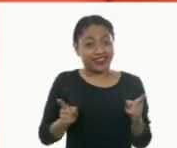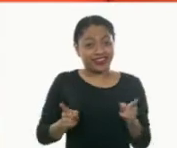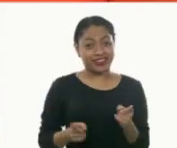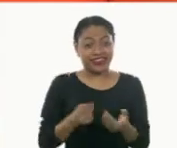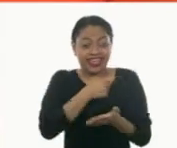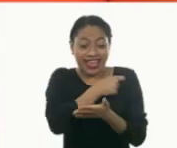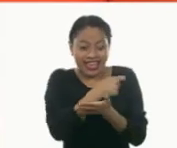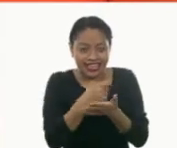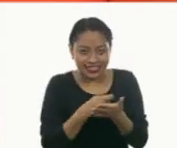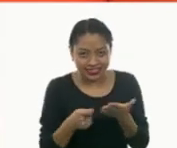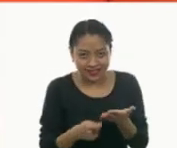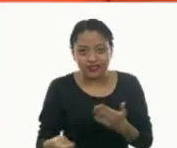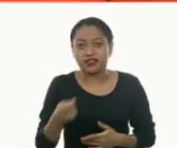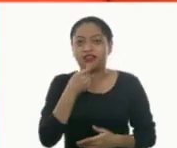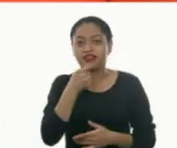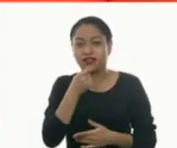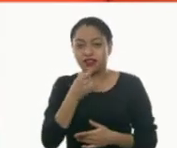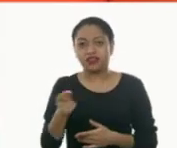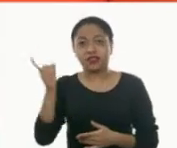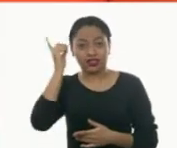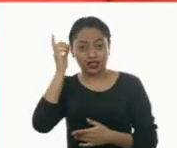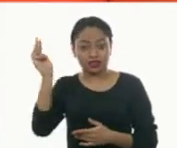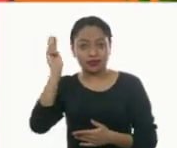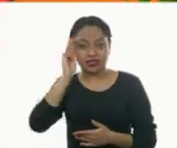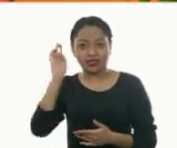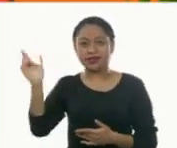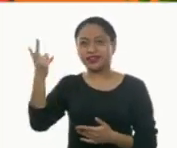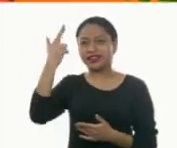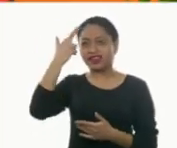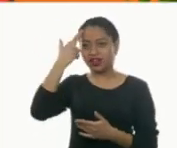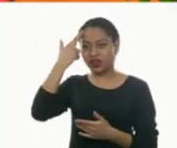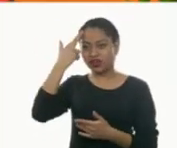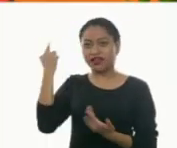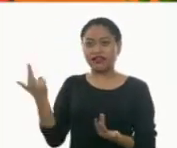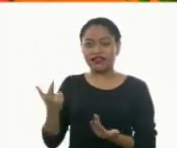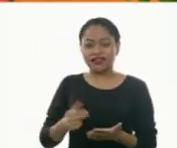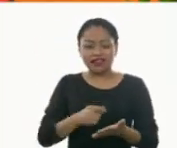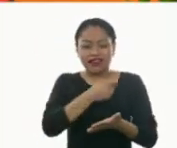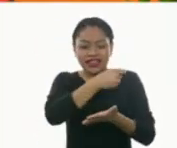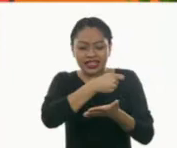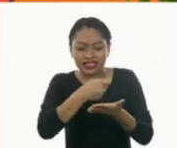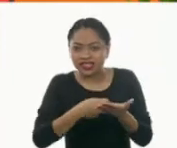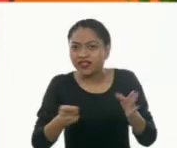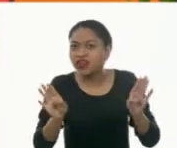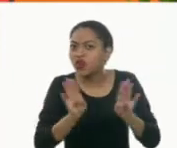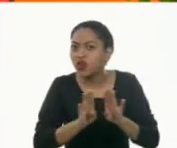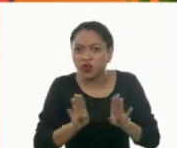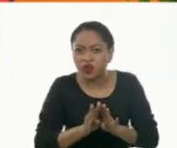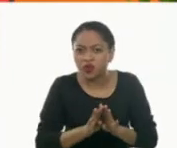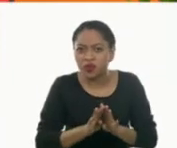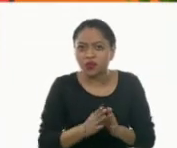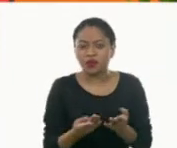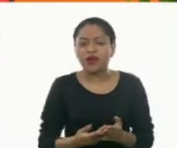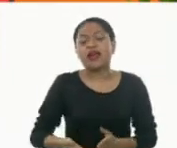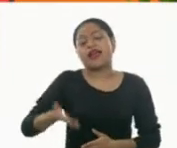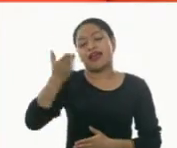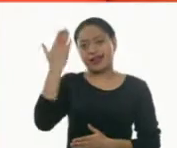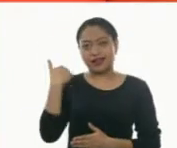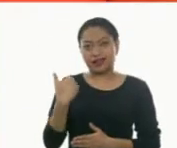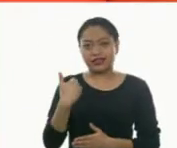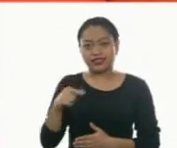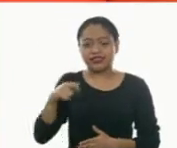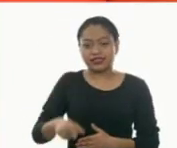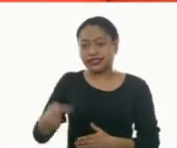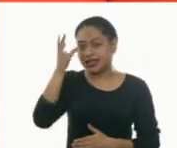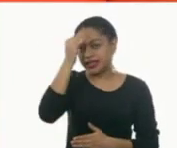o un niño con discapacidad tiene que recordar cómo se traza cada letra. Tiene que haber adquirido,